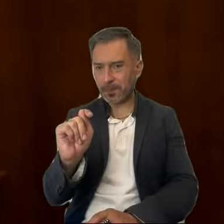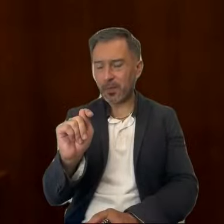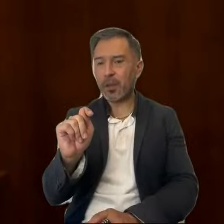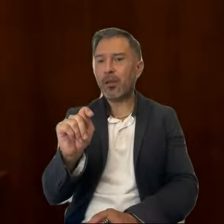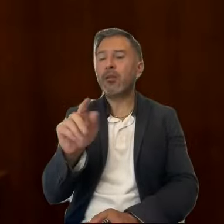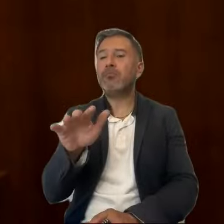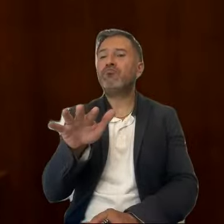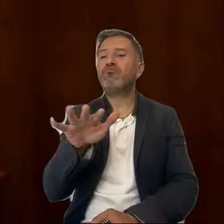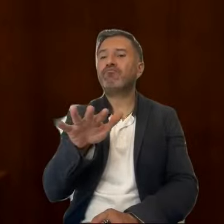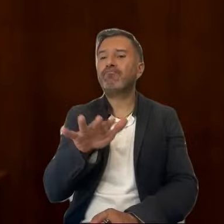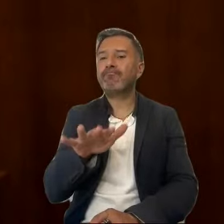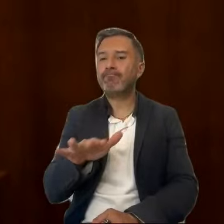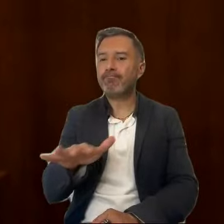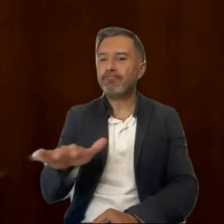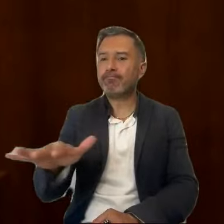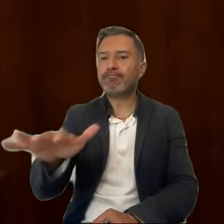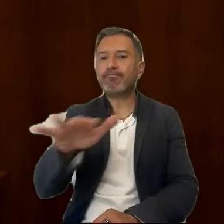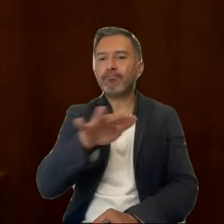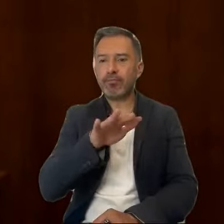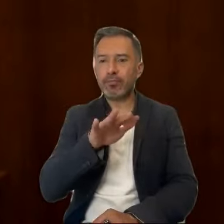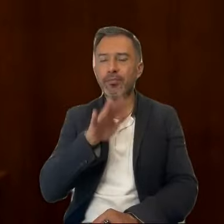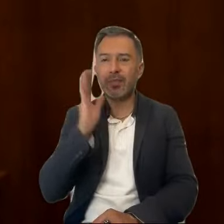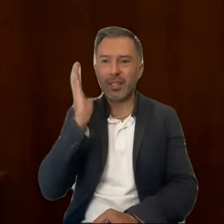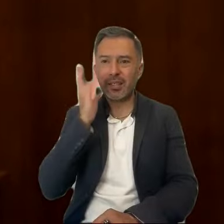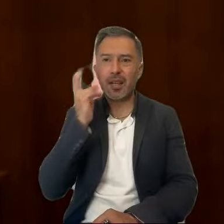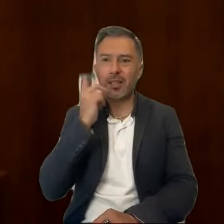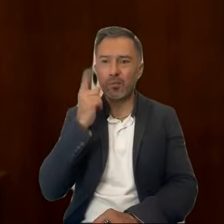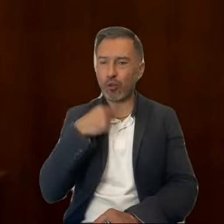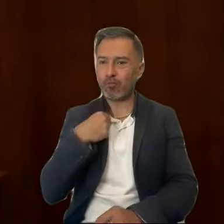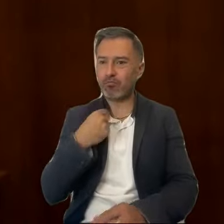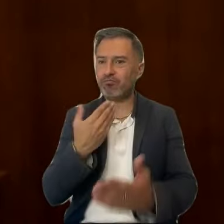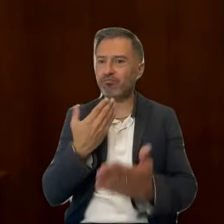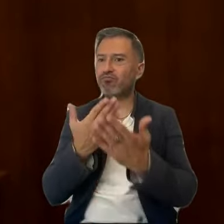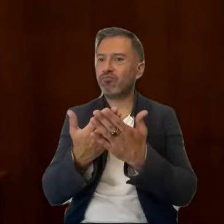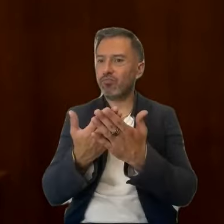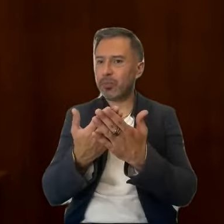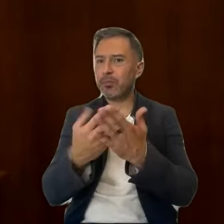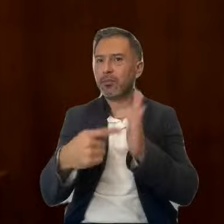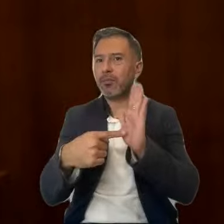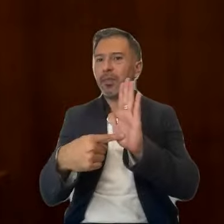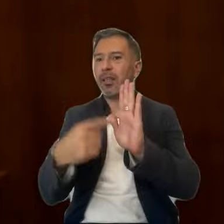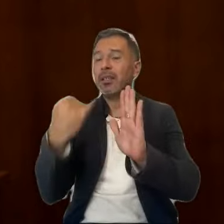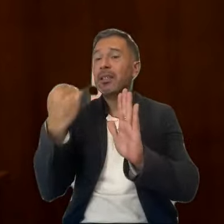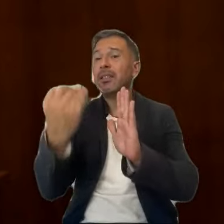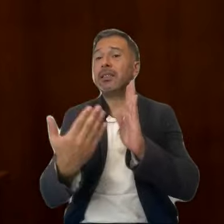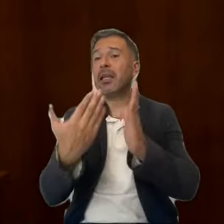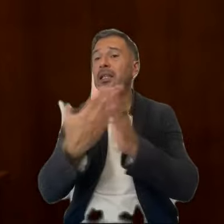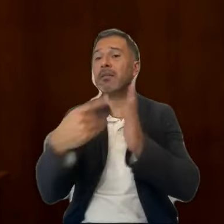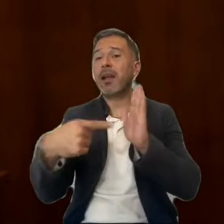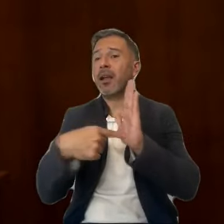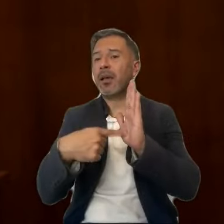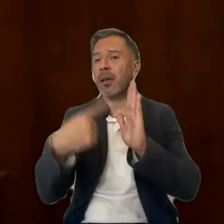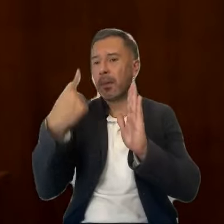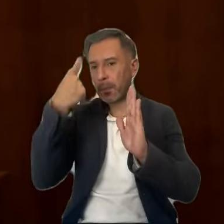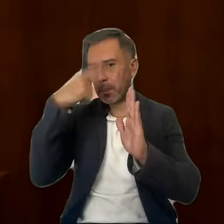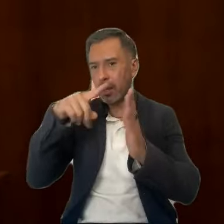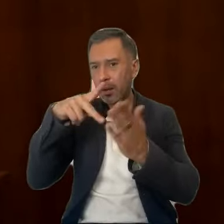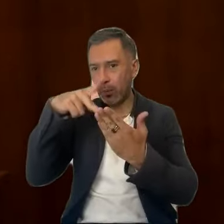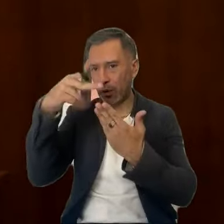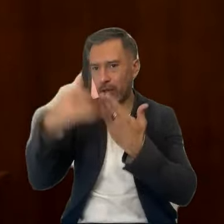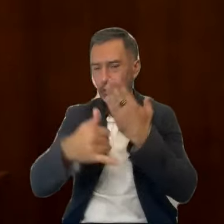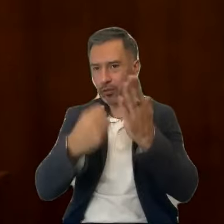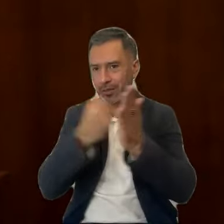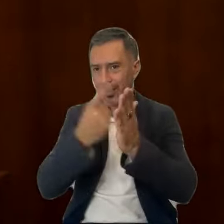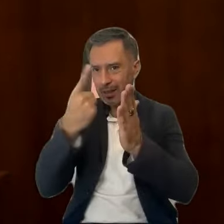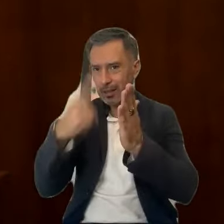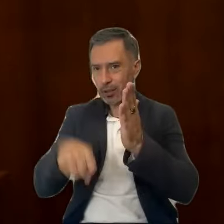consideración de esta legislatura la presente iniciativa con proyecto de decreto por